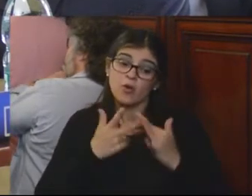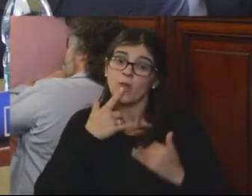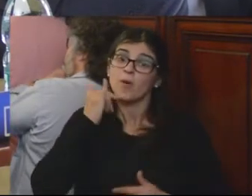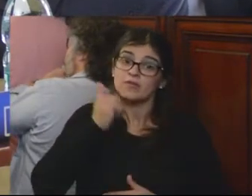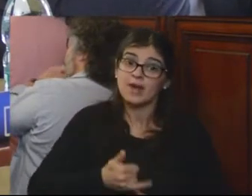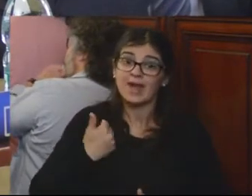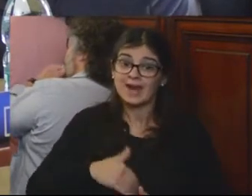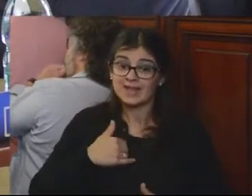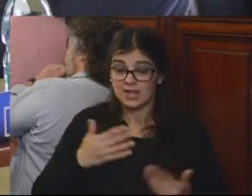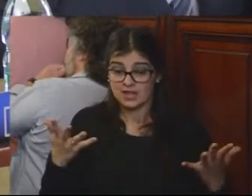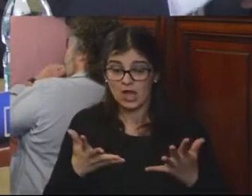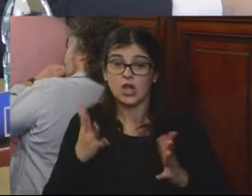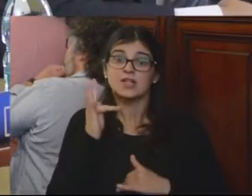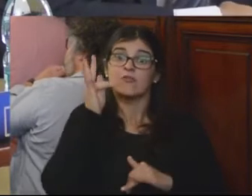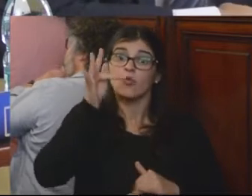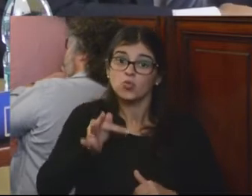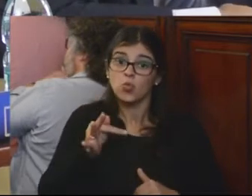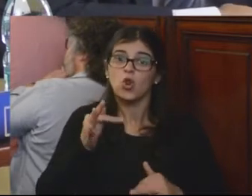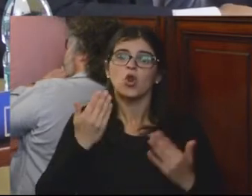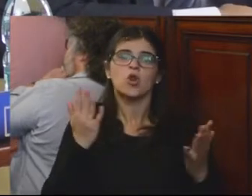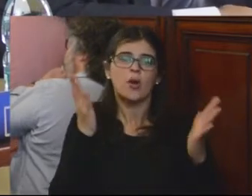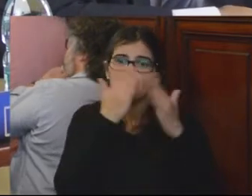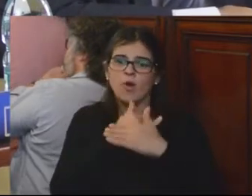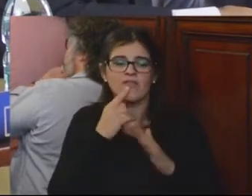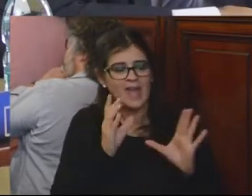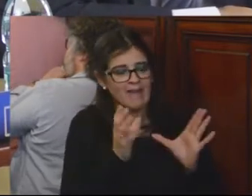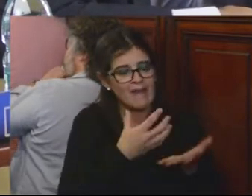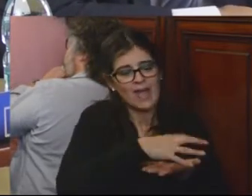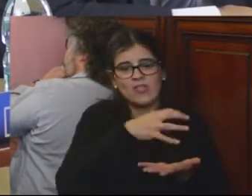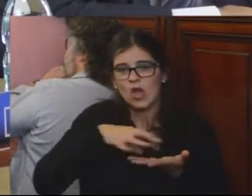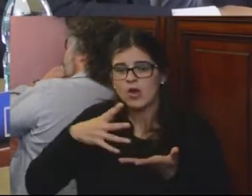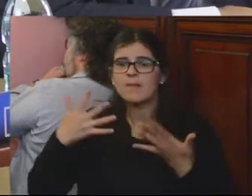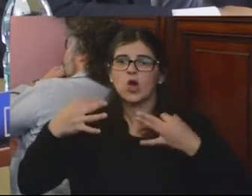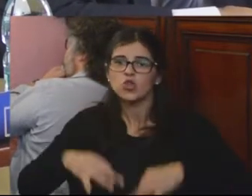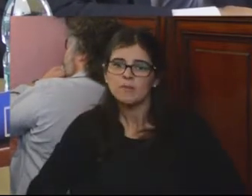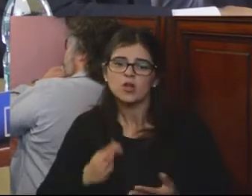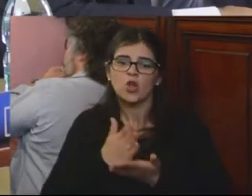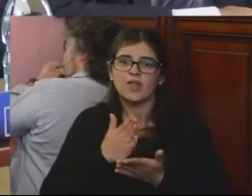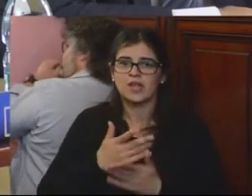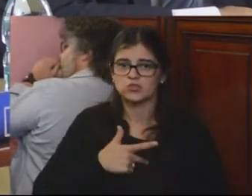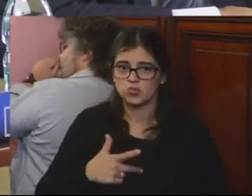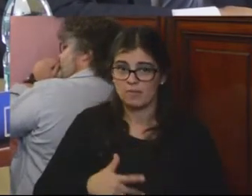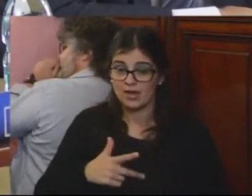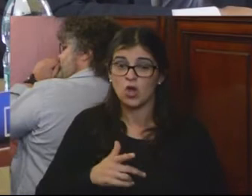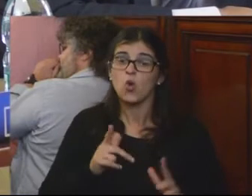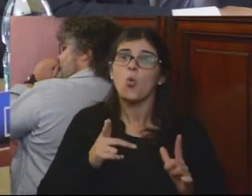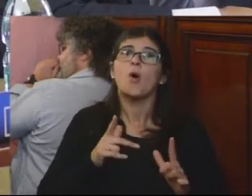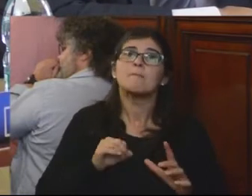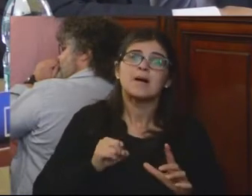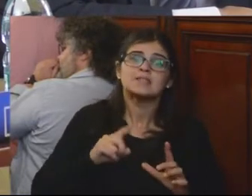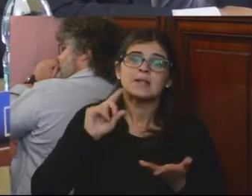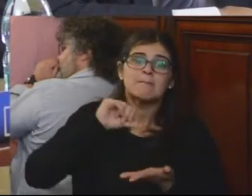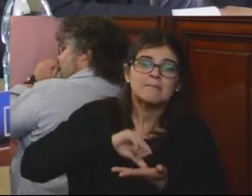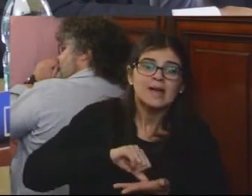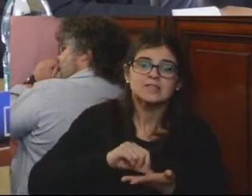argentina del presente y el futuro no puede haber categorías para el tratamiento y cumplimiento de los derechos humanos no hay más lugar en nuestro país